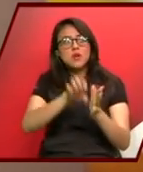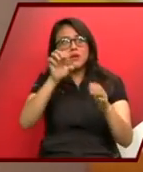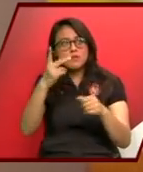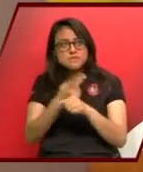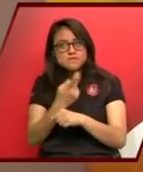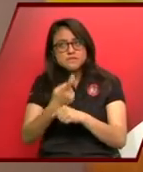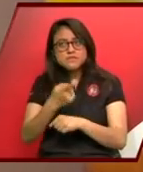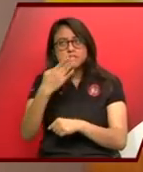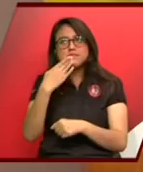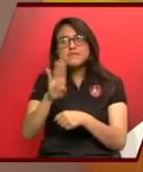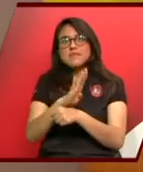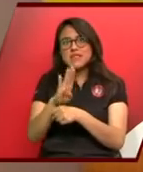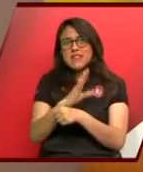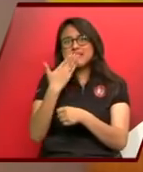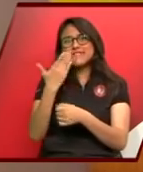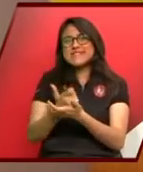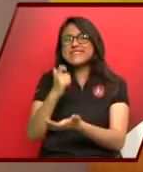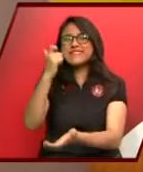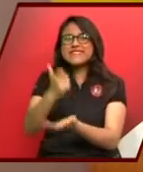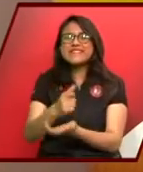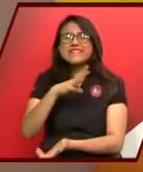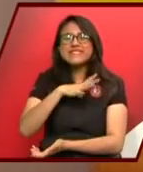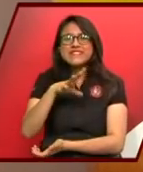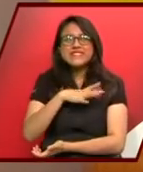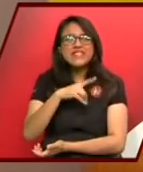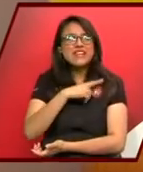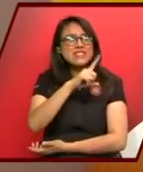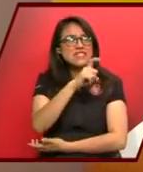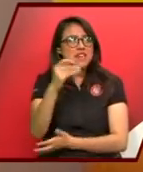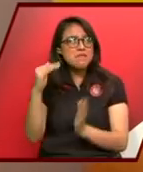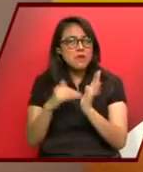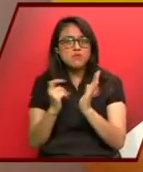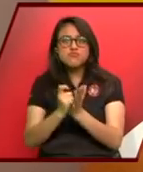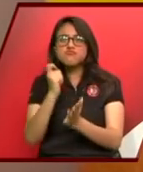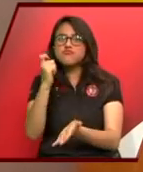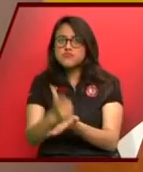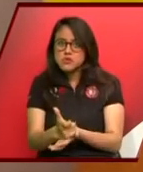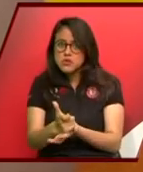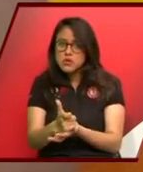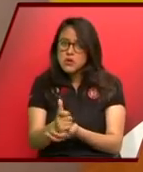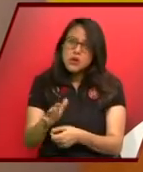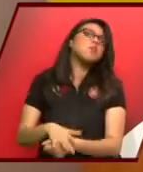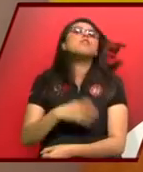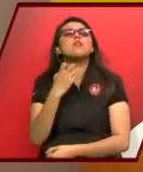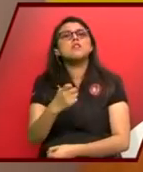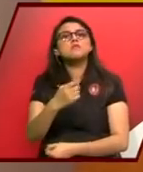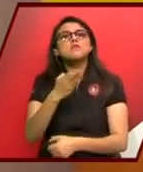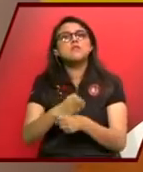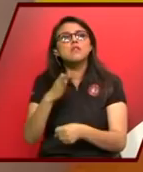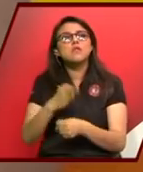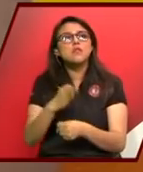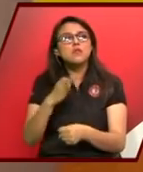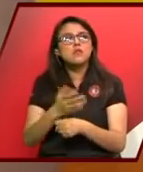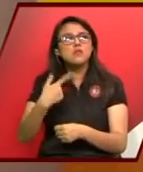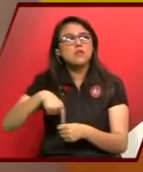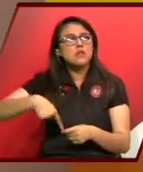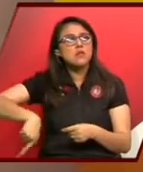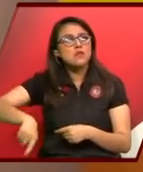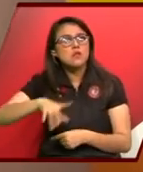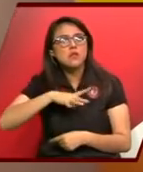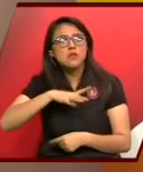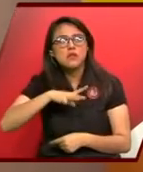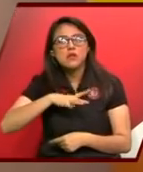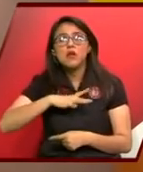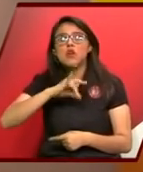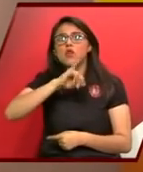las beneficiadas con la cantidad de 100 mil pesos, lo cual en ese entonces estaba a cargo de la dirección, el profesor